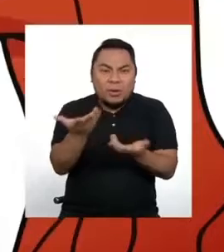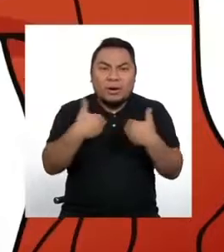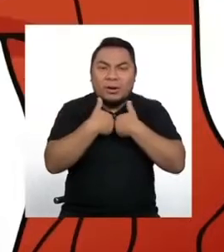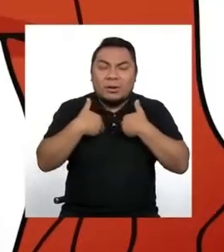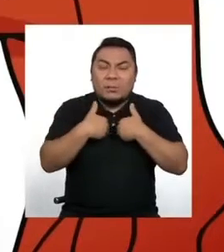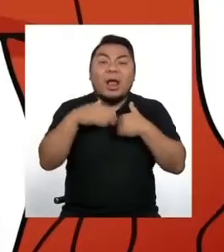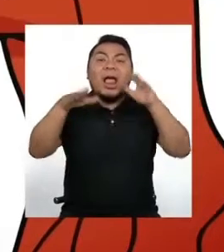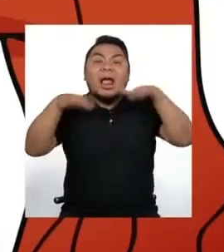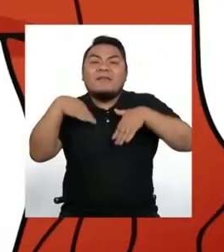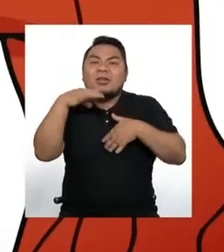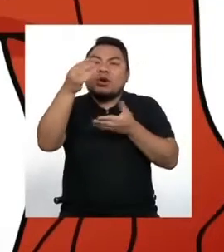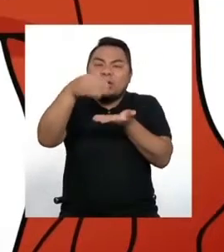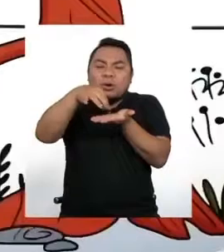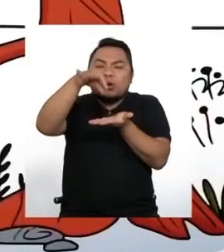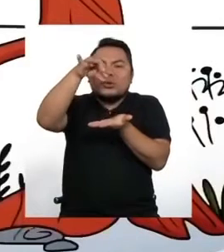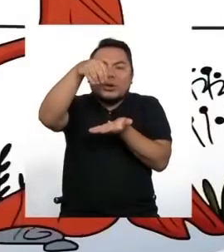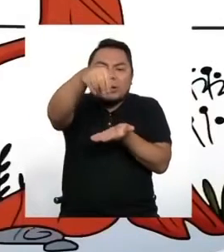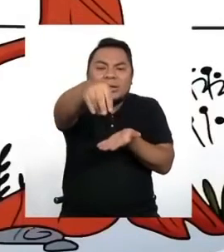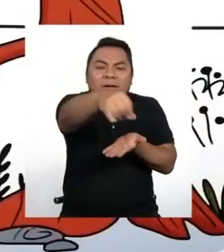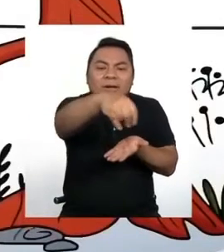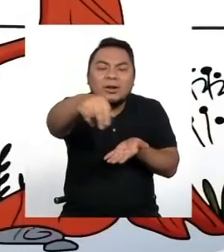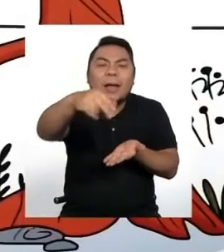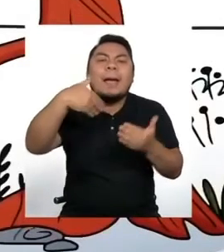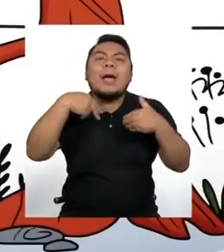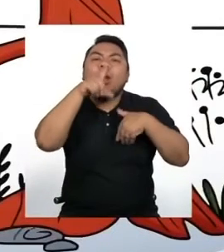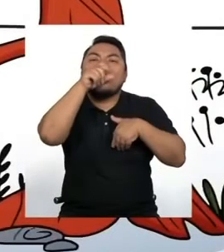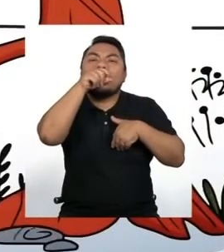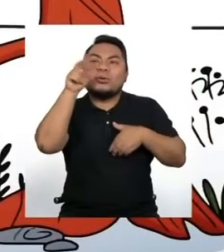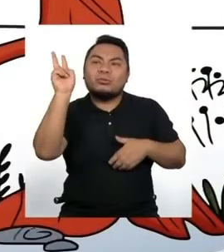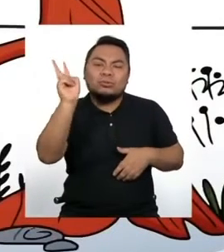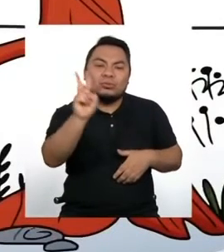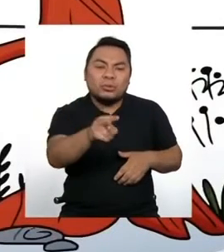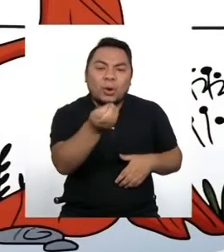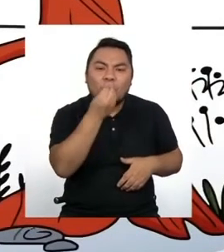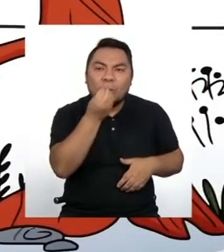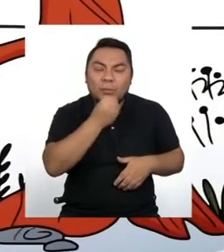Juego a agrupar objetos. Continuamos.